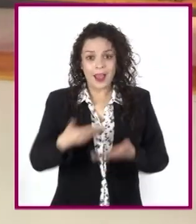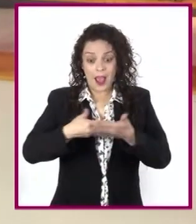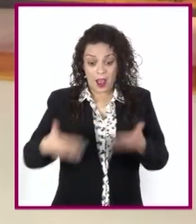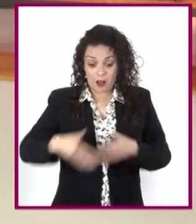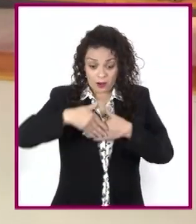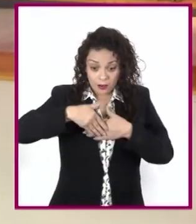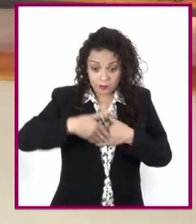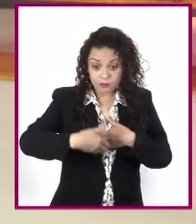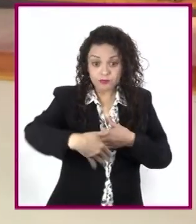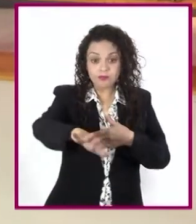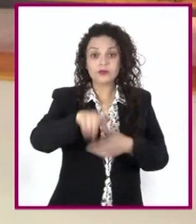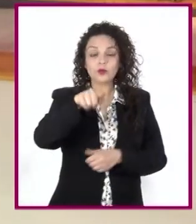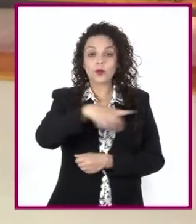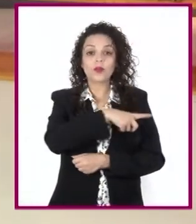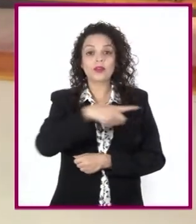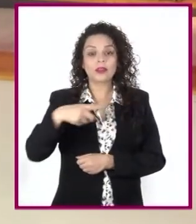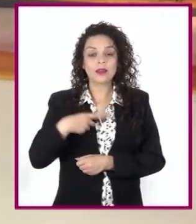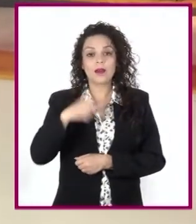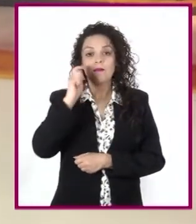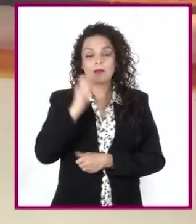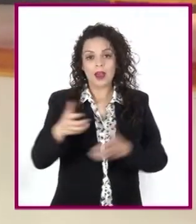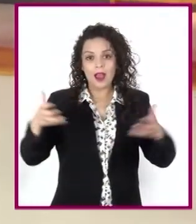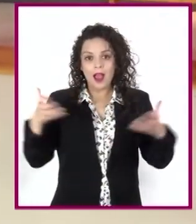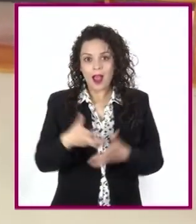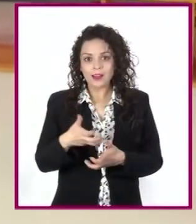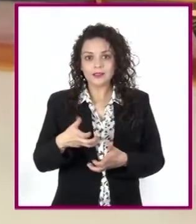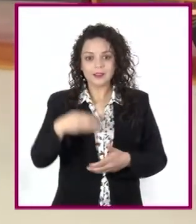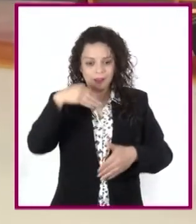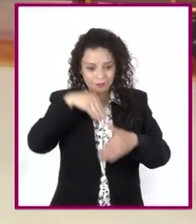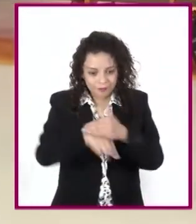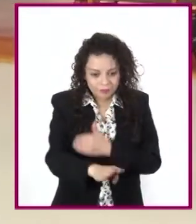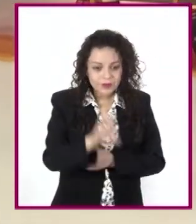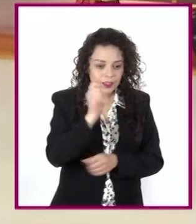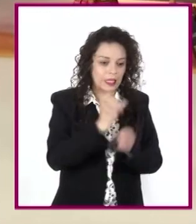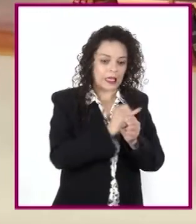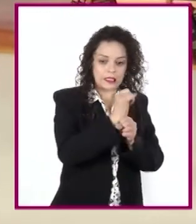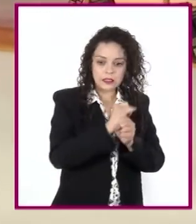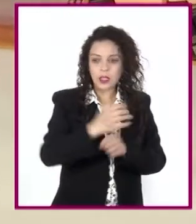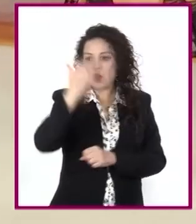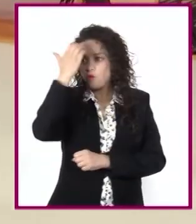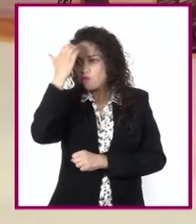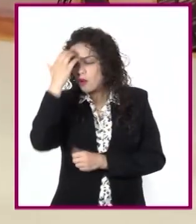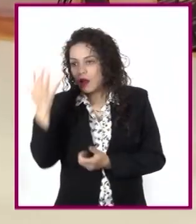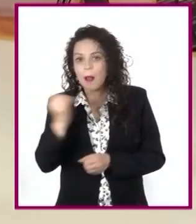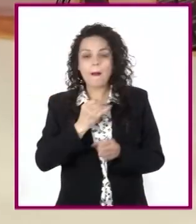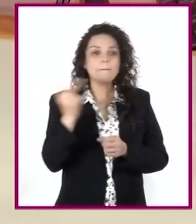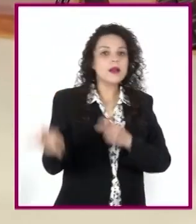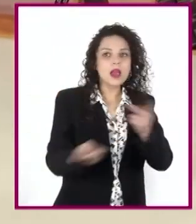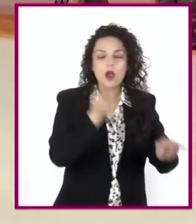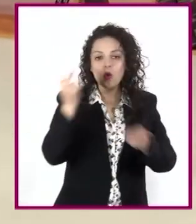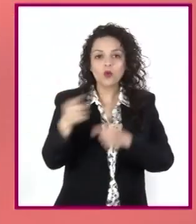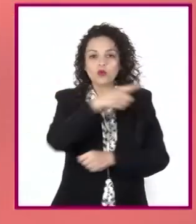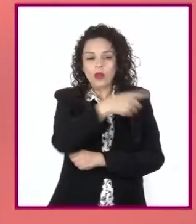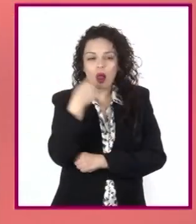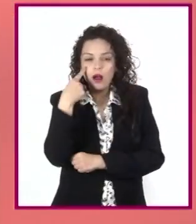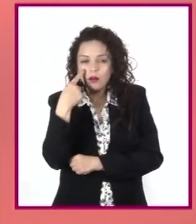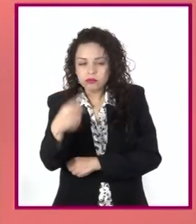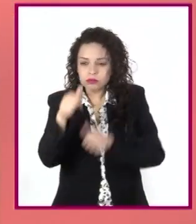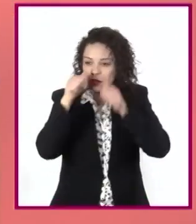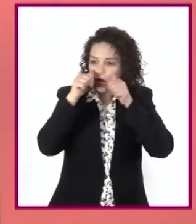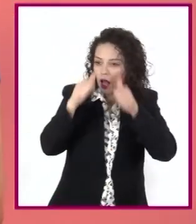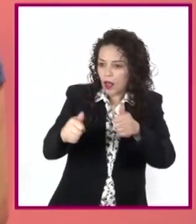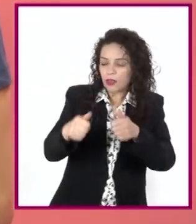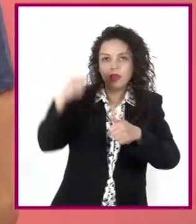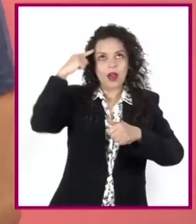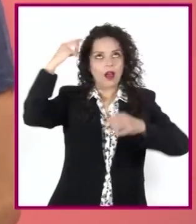adelante, sumérjanse a este maravilloso mundo. Conozcan, pregunten y observen y analicen.